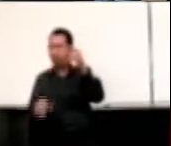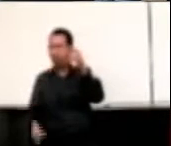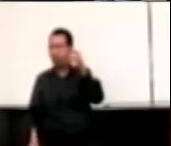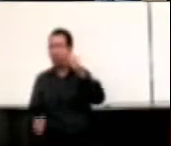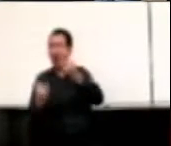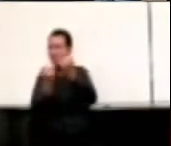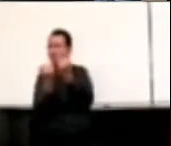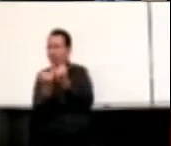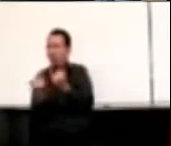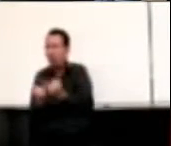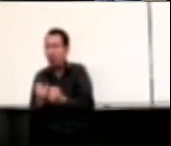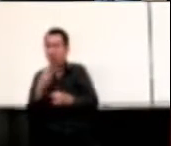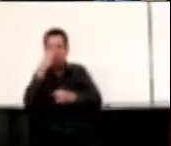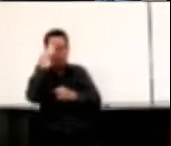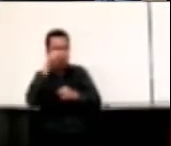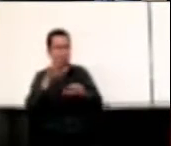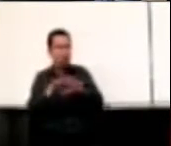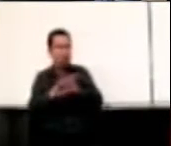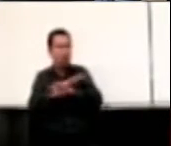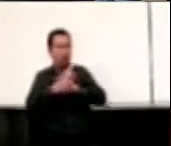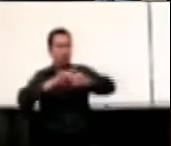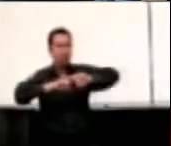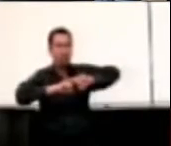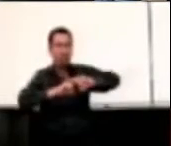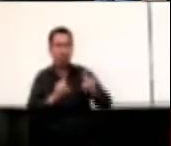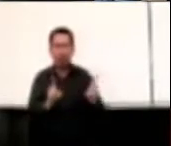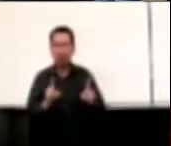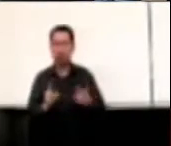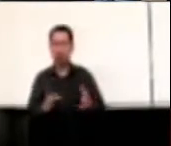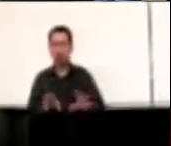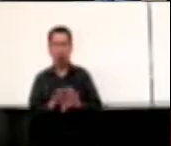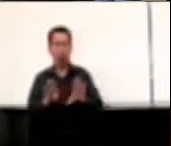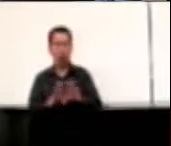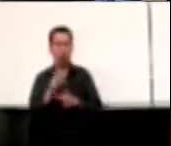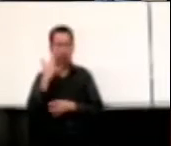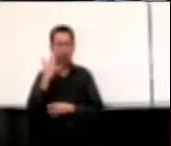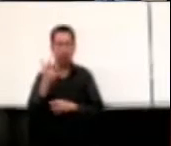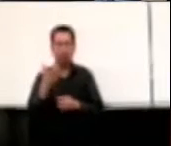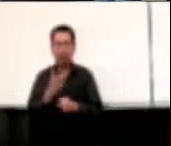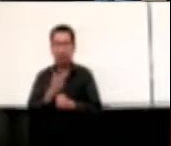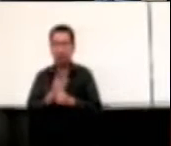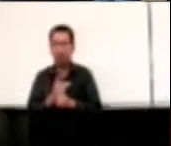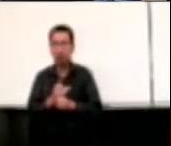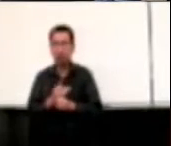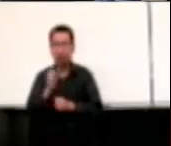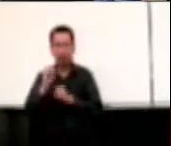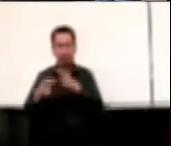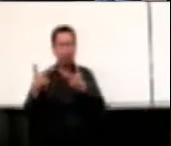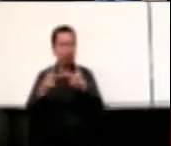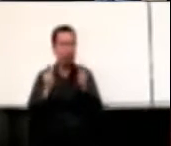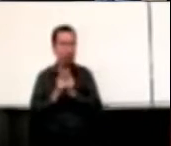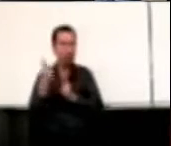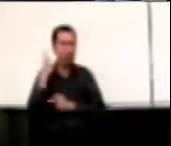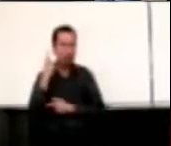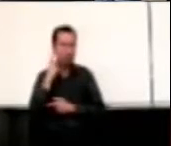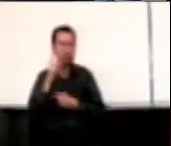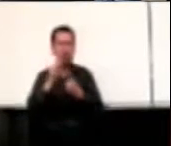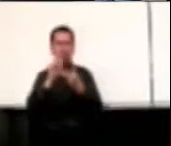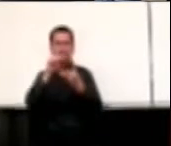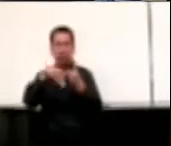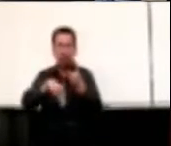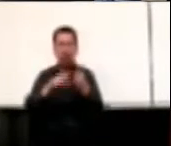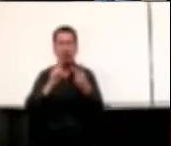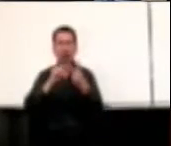sistema de partidos se entendía como casi la pérdida de fuerza legislativa y electoral de los otros partidos, PAN, PRD y